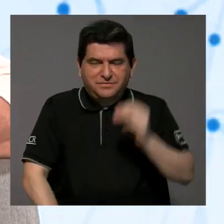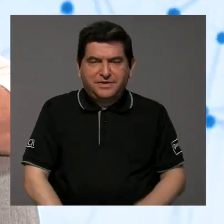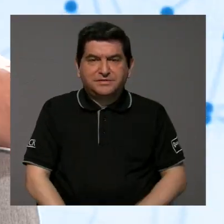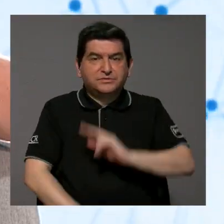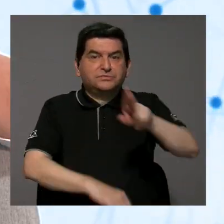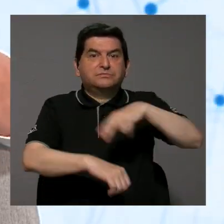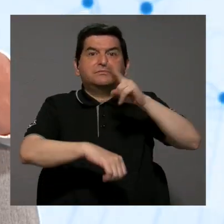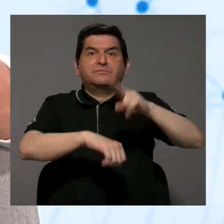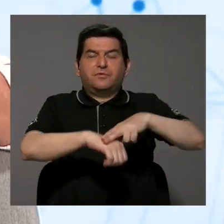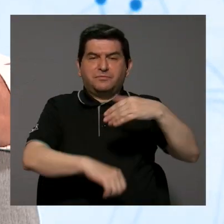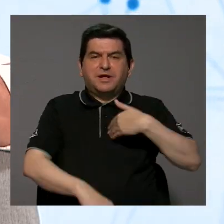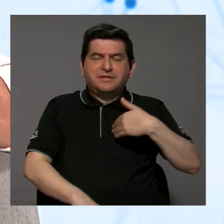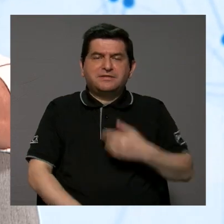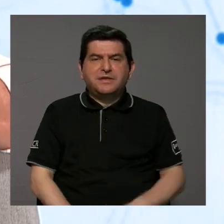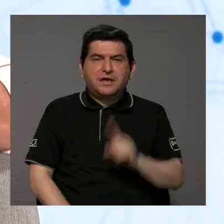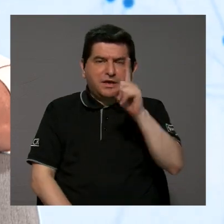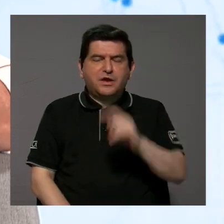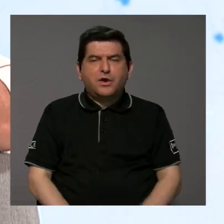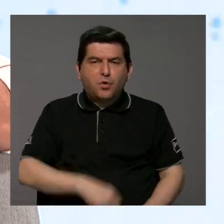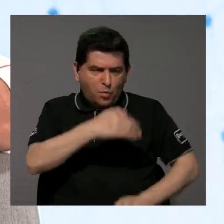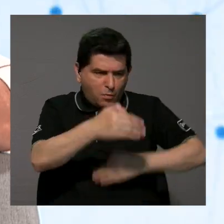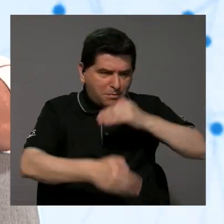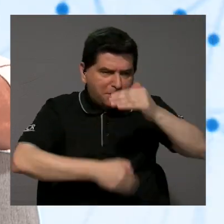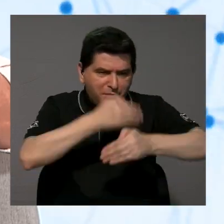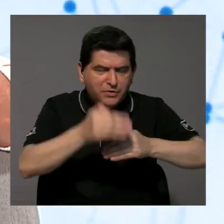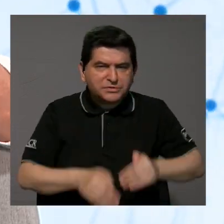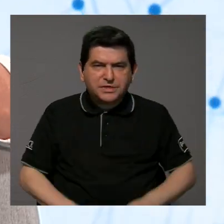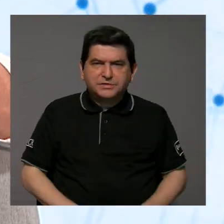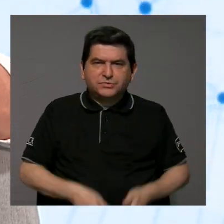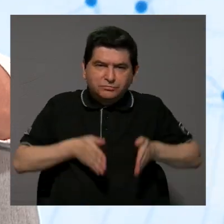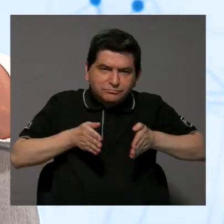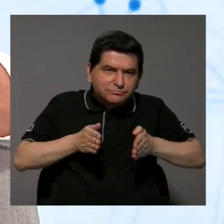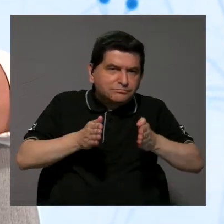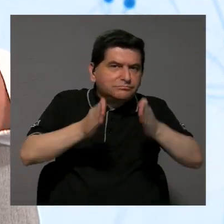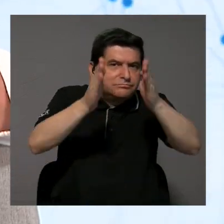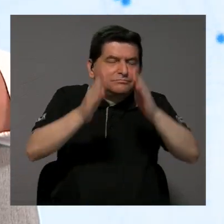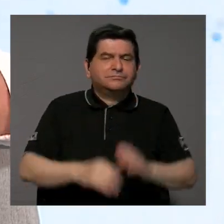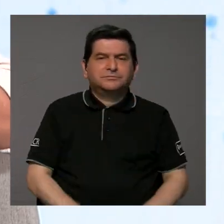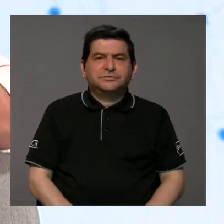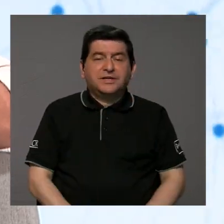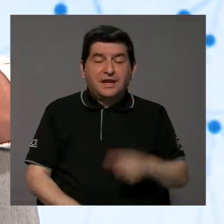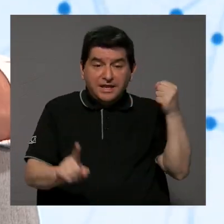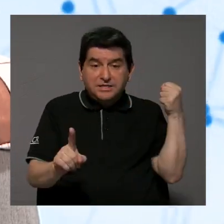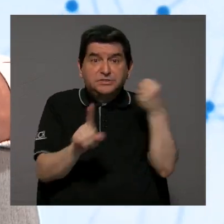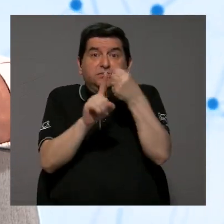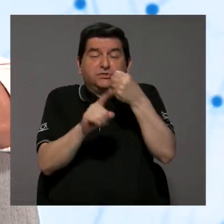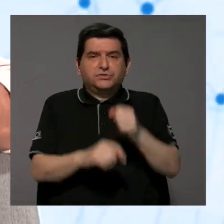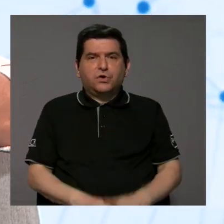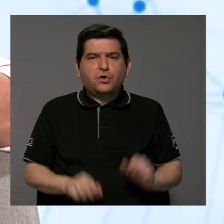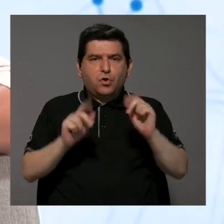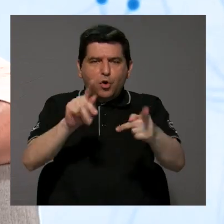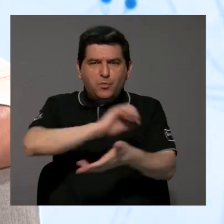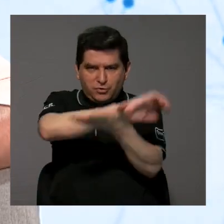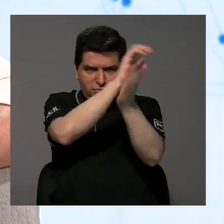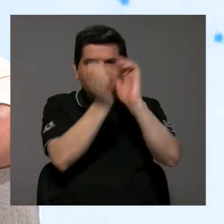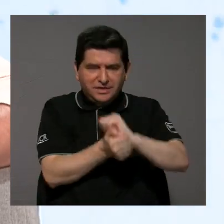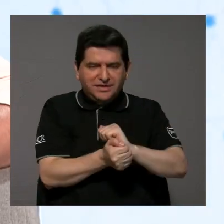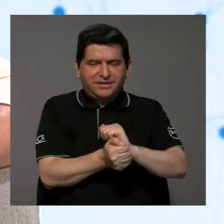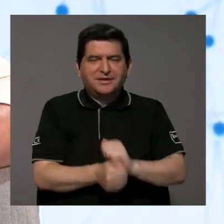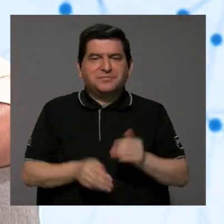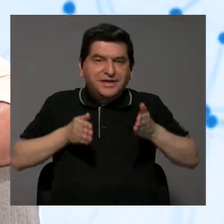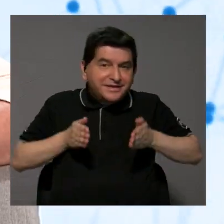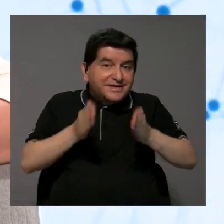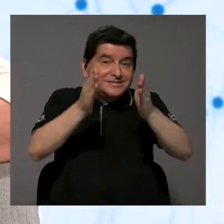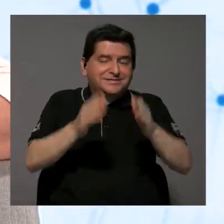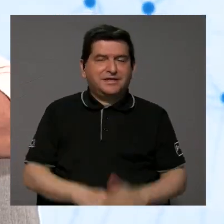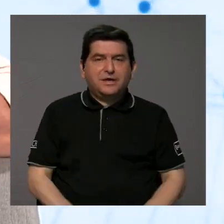incrementalmente y normalmente tiene una trayectoria. Entonces, los shocks crean oportunidades para cambiar